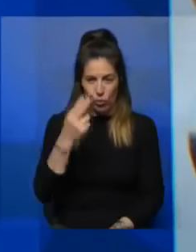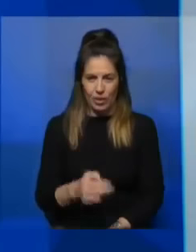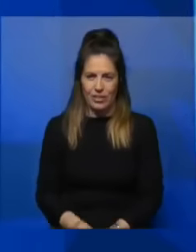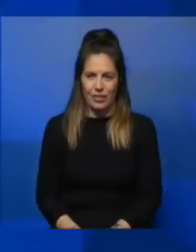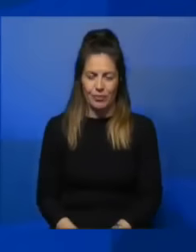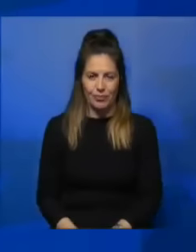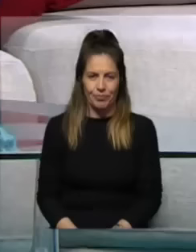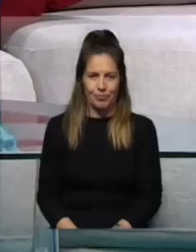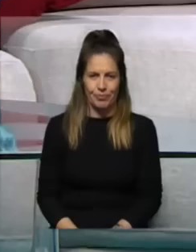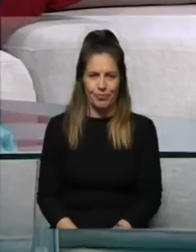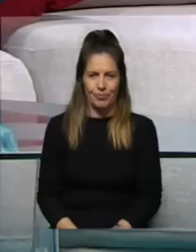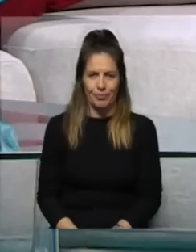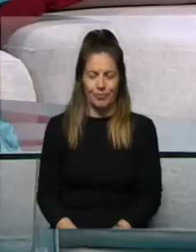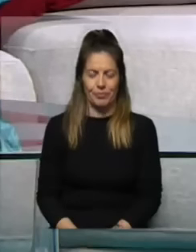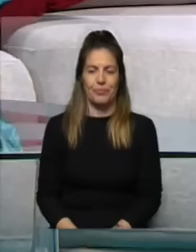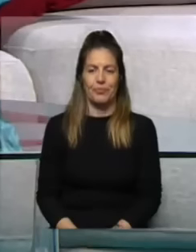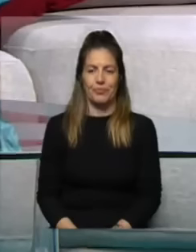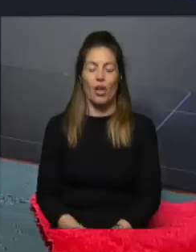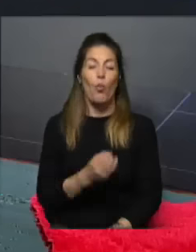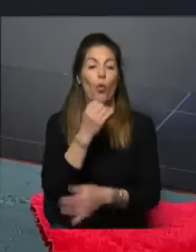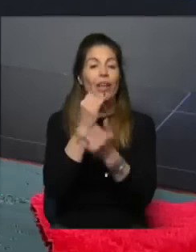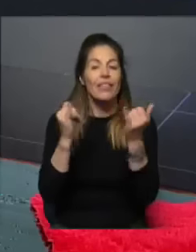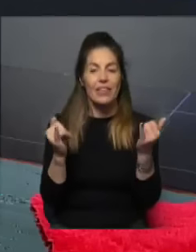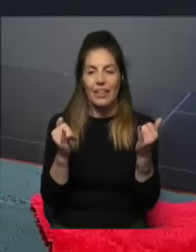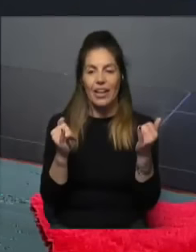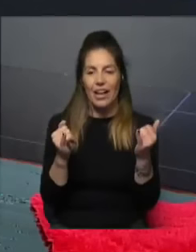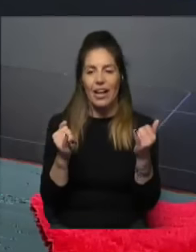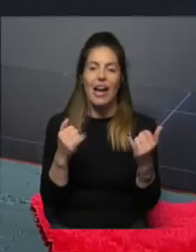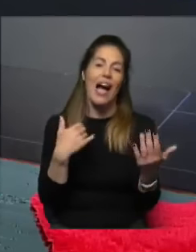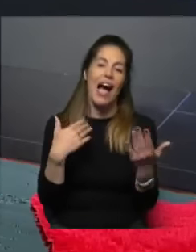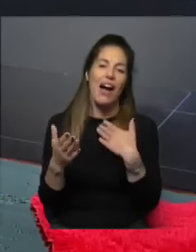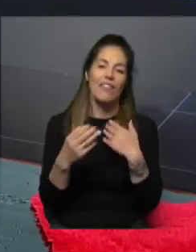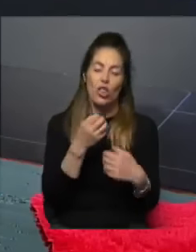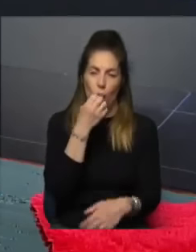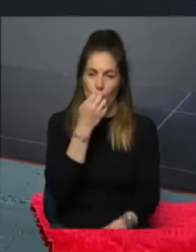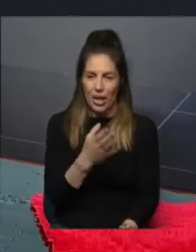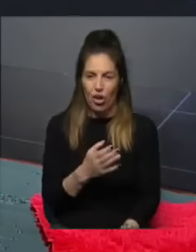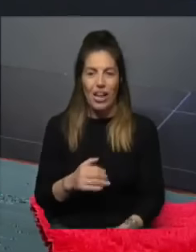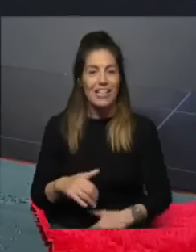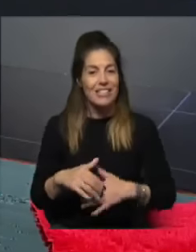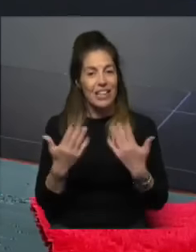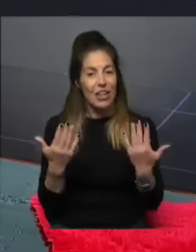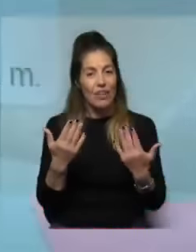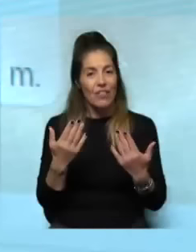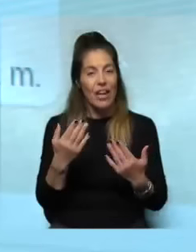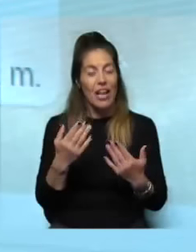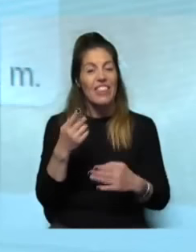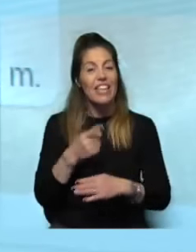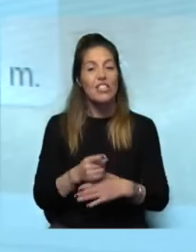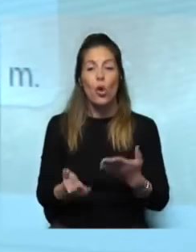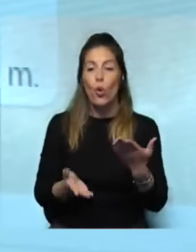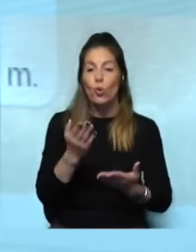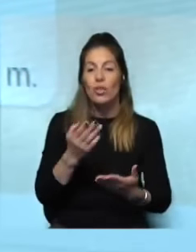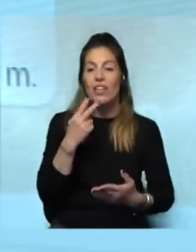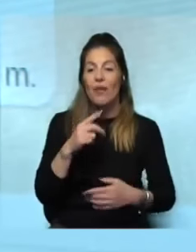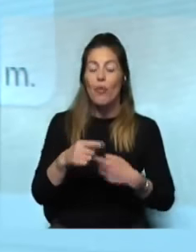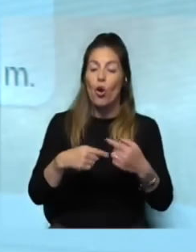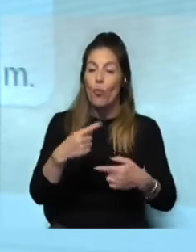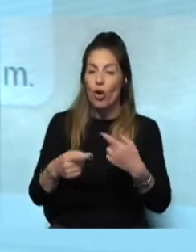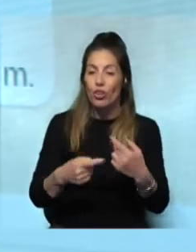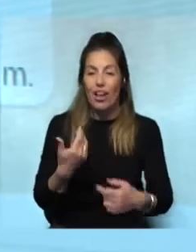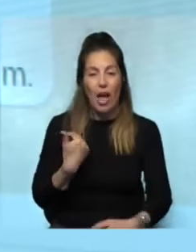poner en el WhatsApp. Sí, es verdad. ¡Buen día! Hablando de mejorar, celebro el fallo de la justicia. Veremos cómo sigue el